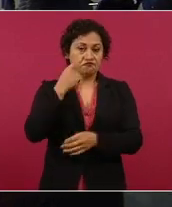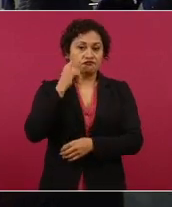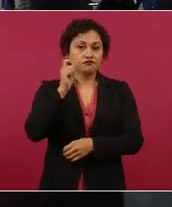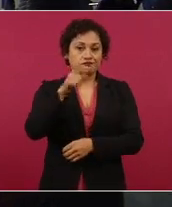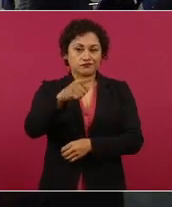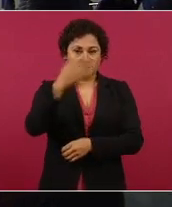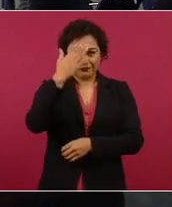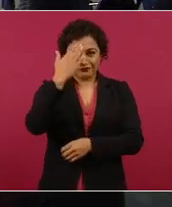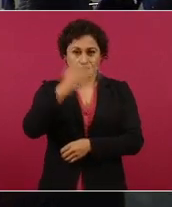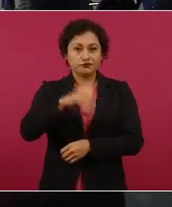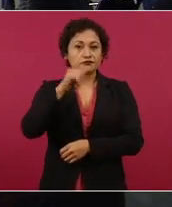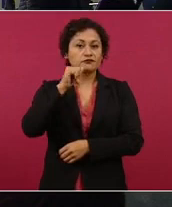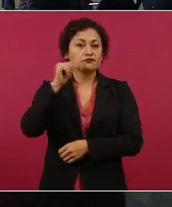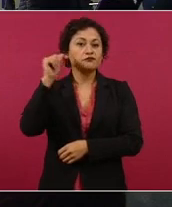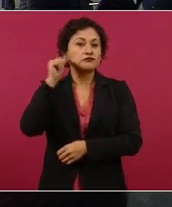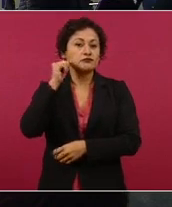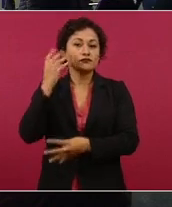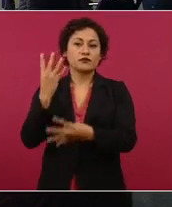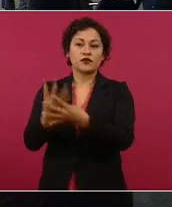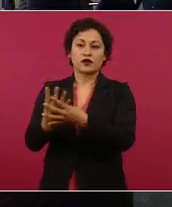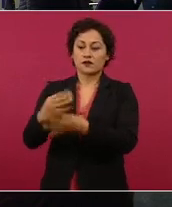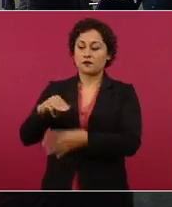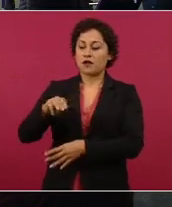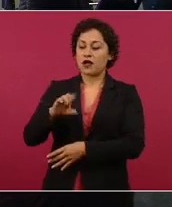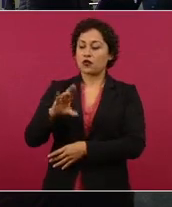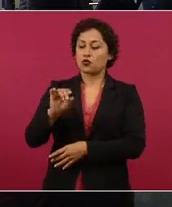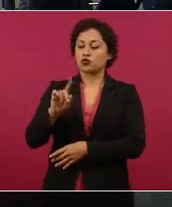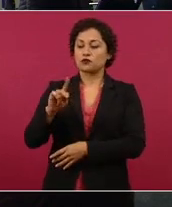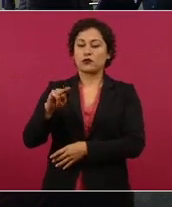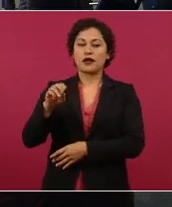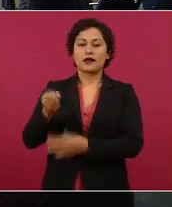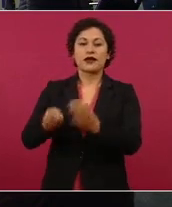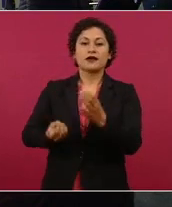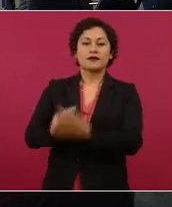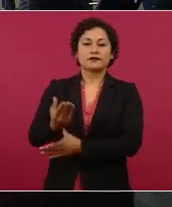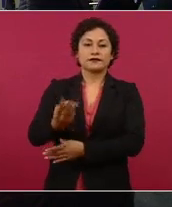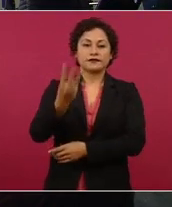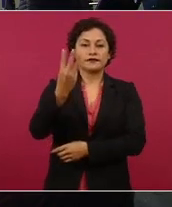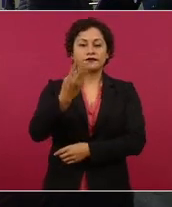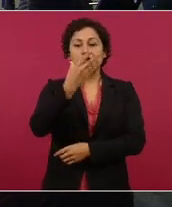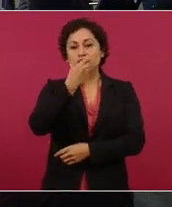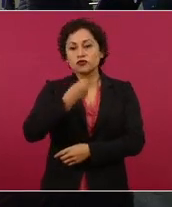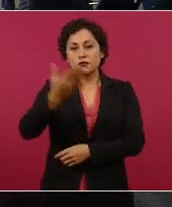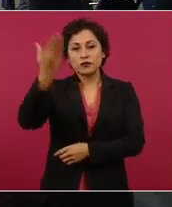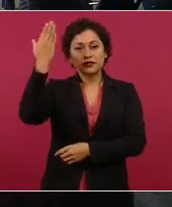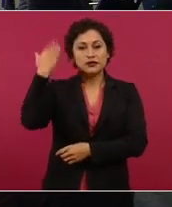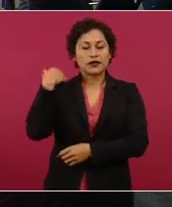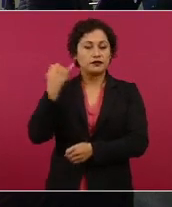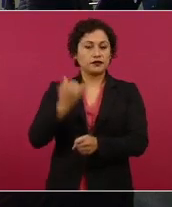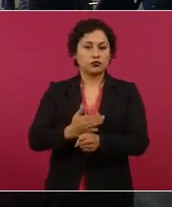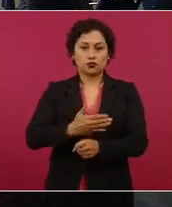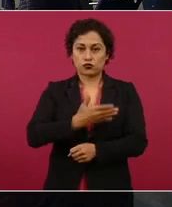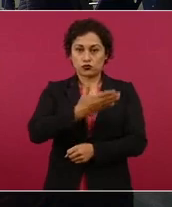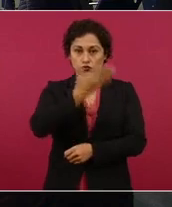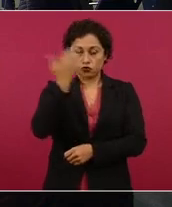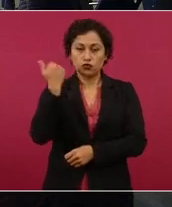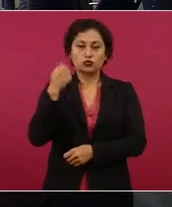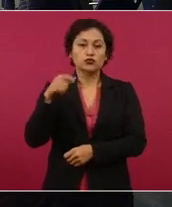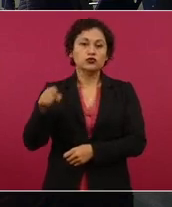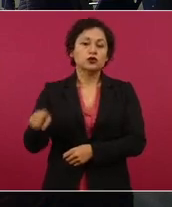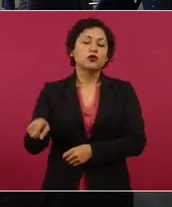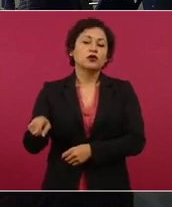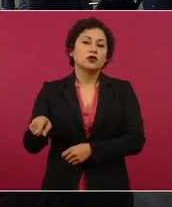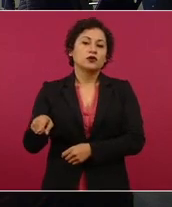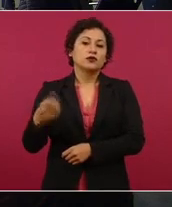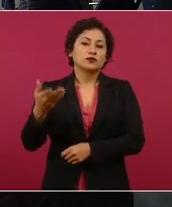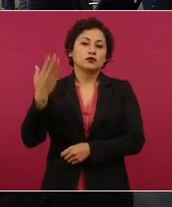ayer salieron libres del penal de Macuspana los 3 hombres que fueron injustamente detenidos, los protagonistas